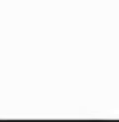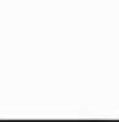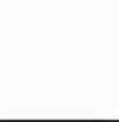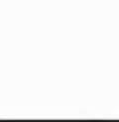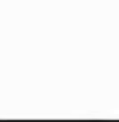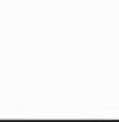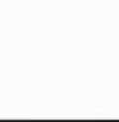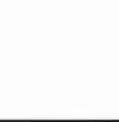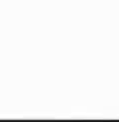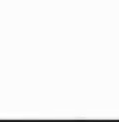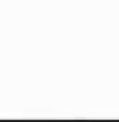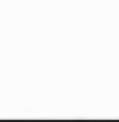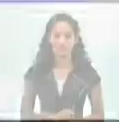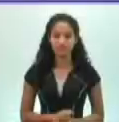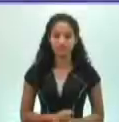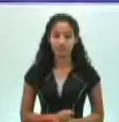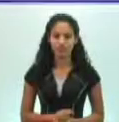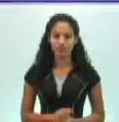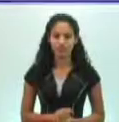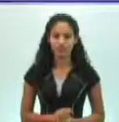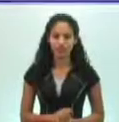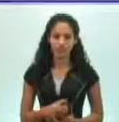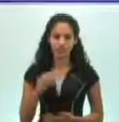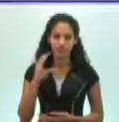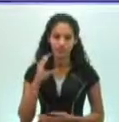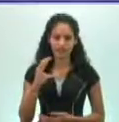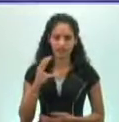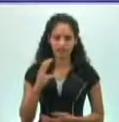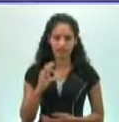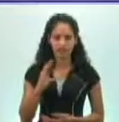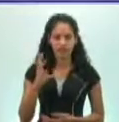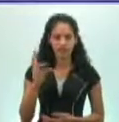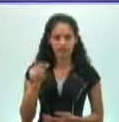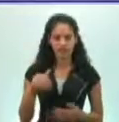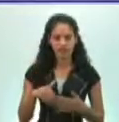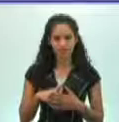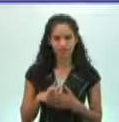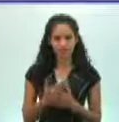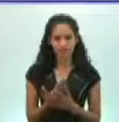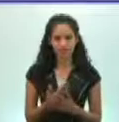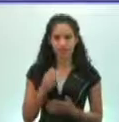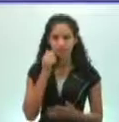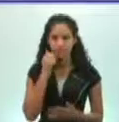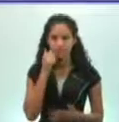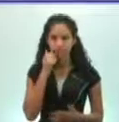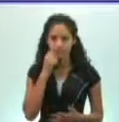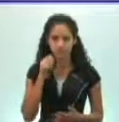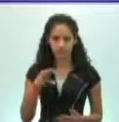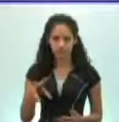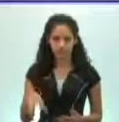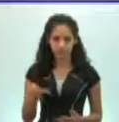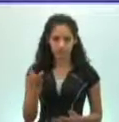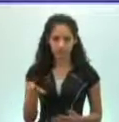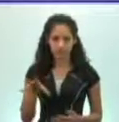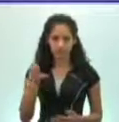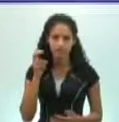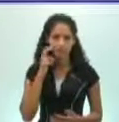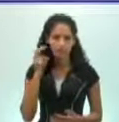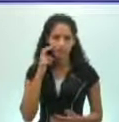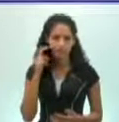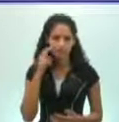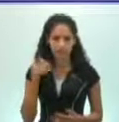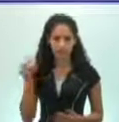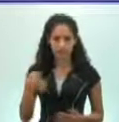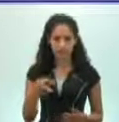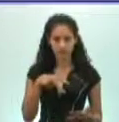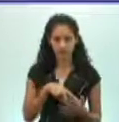En el caso del inciso C, ¿cuál fue el día de mayor afluencia de pasajeros en esa parada?